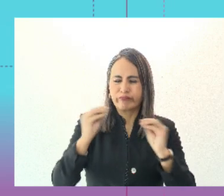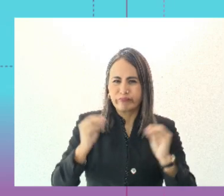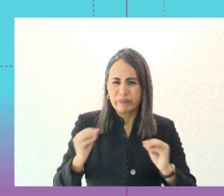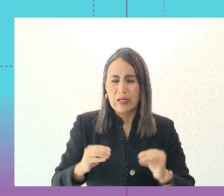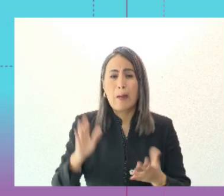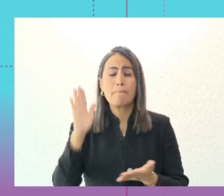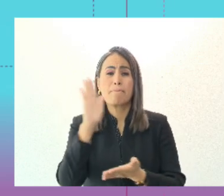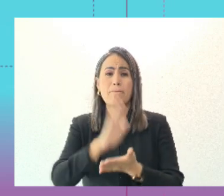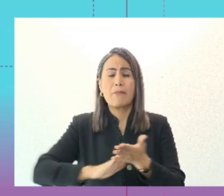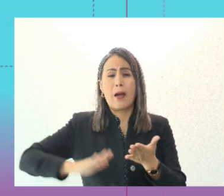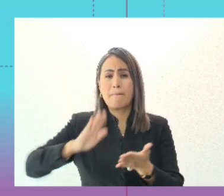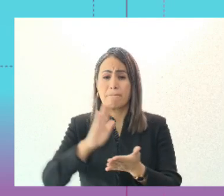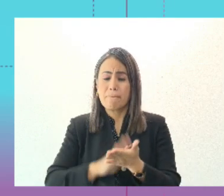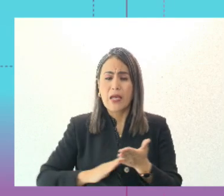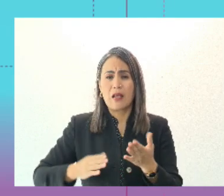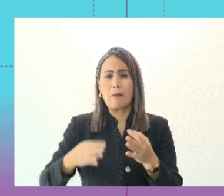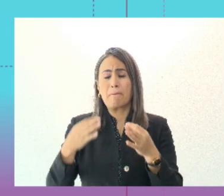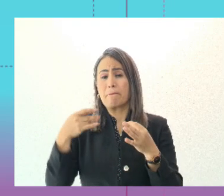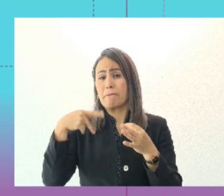el documento sin expediente qué?